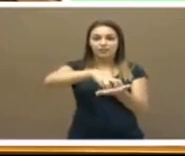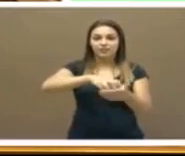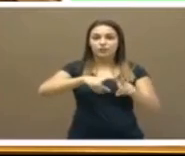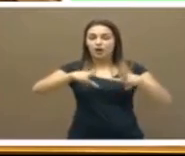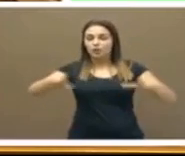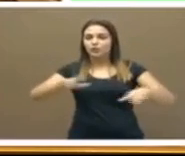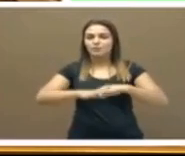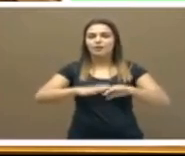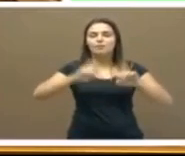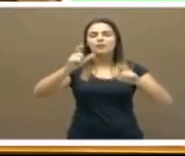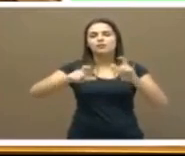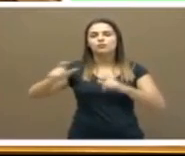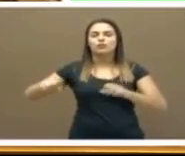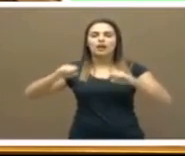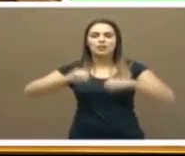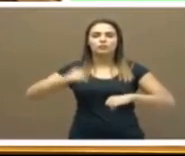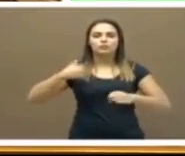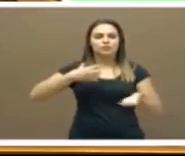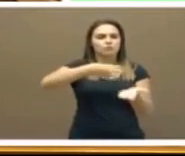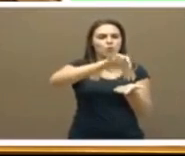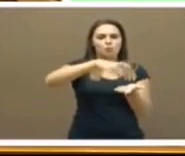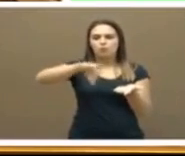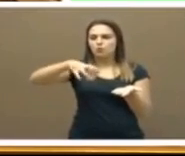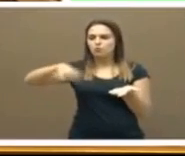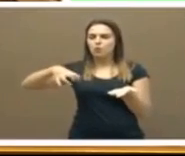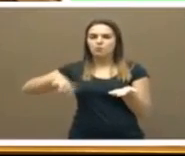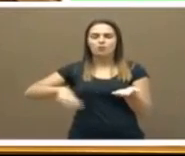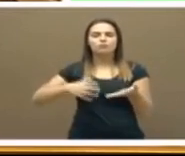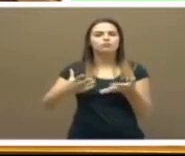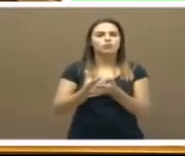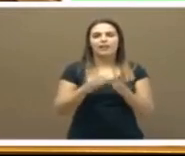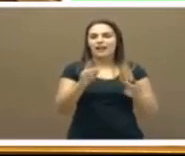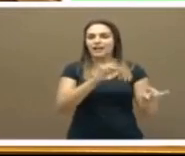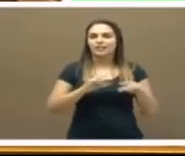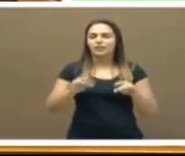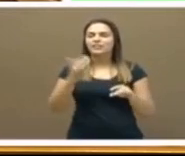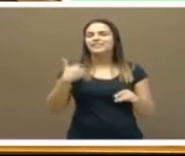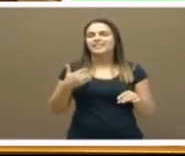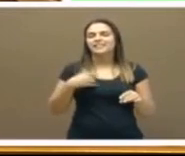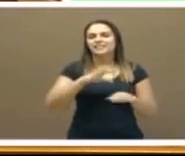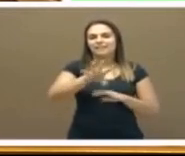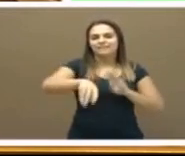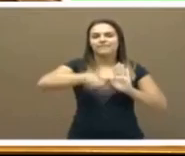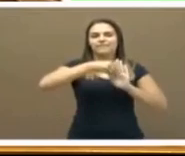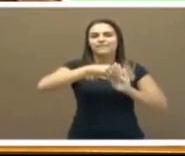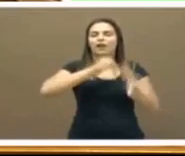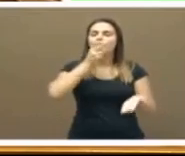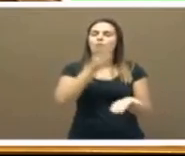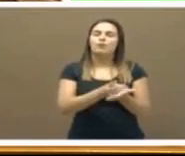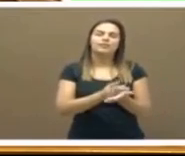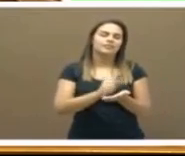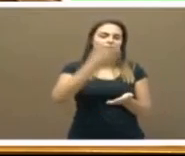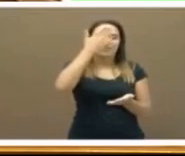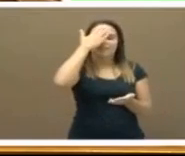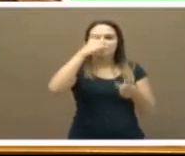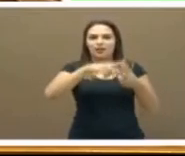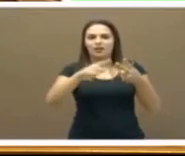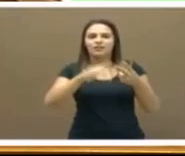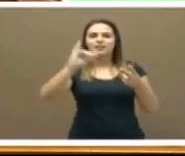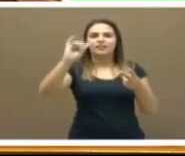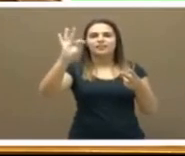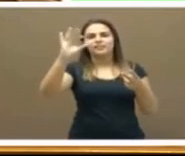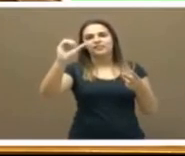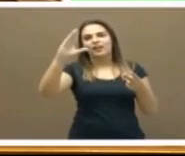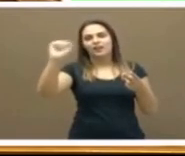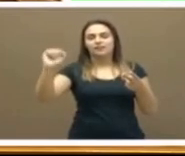enseñanza de personas adultas, repartidas por toda la región, van a acoger 2 de las principales apuestas del proyecto Ítaca: